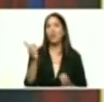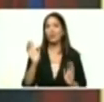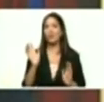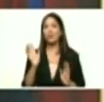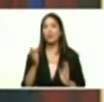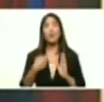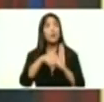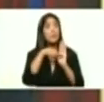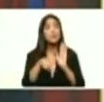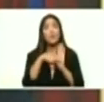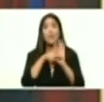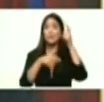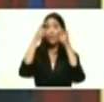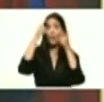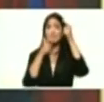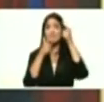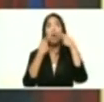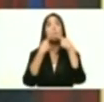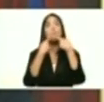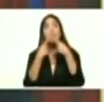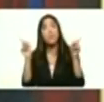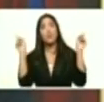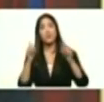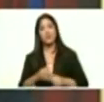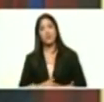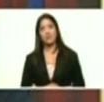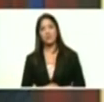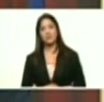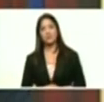Amelías. ¿Cuántas veces lo dijo en público y en privado?